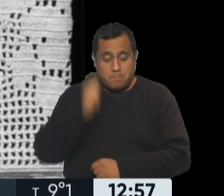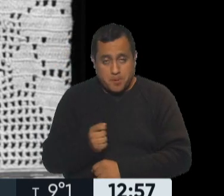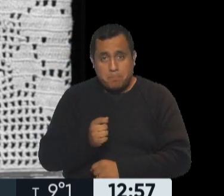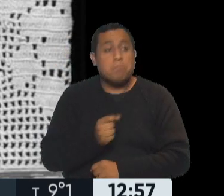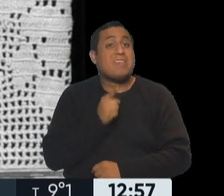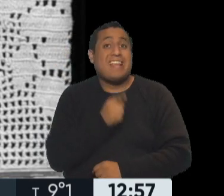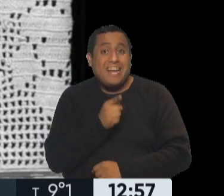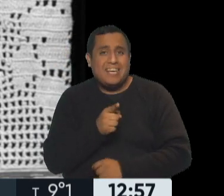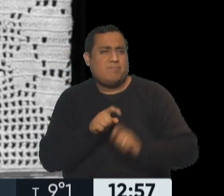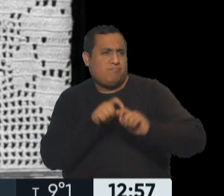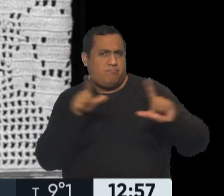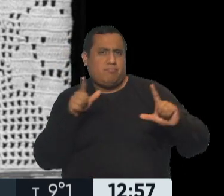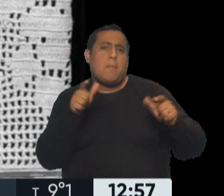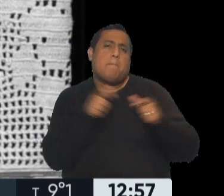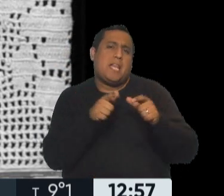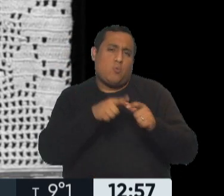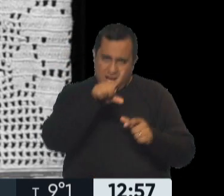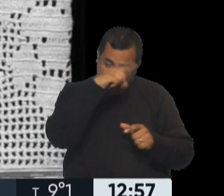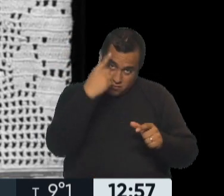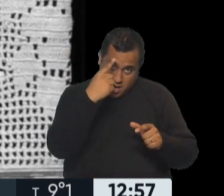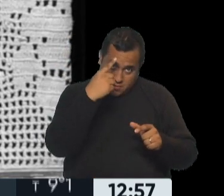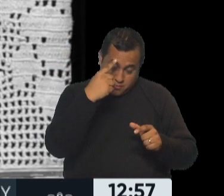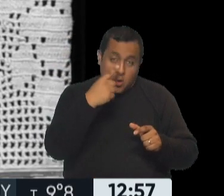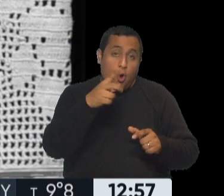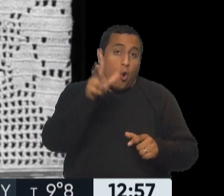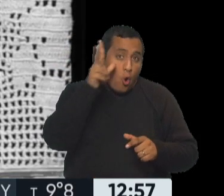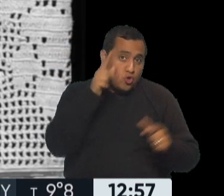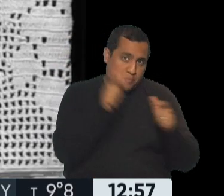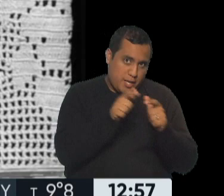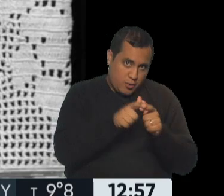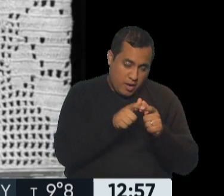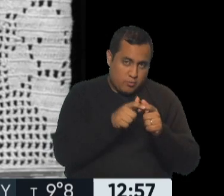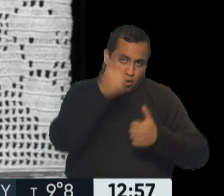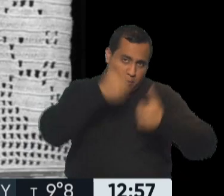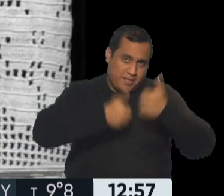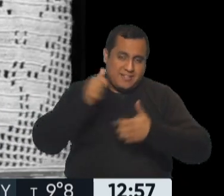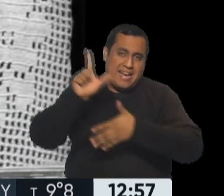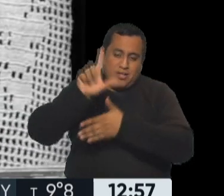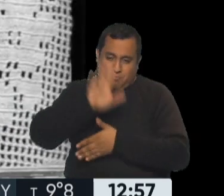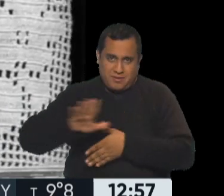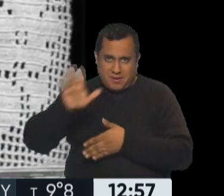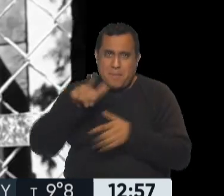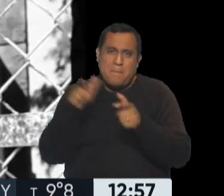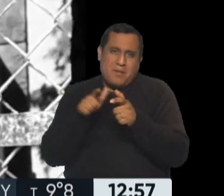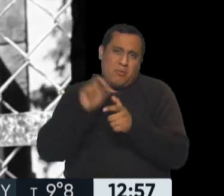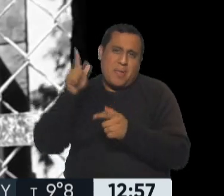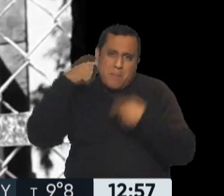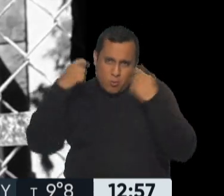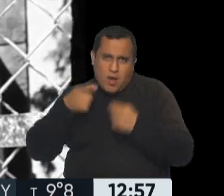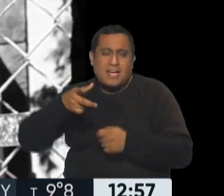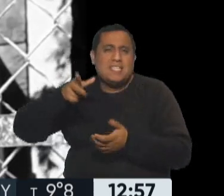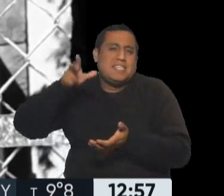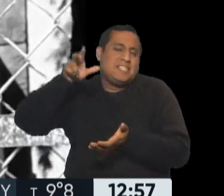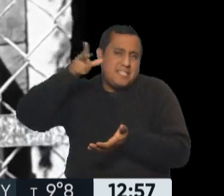una sección de competencia nacional con 8 películas, una competencia latinoamericana con películas de Paraguay, Chile,